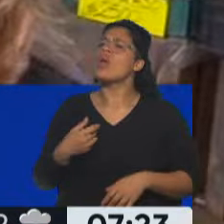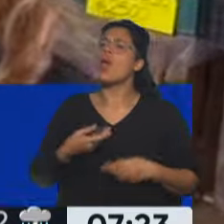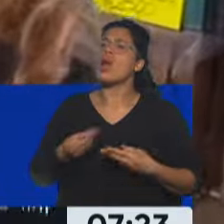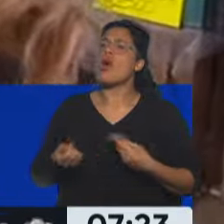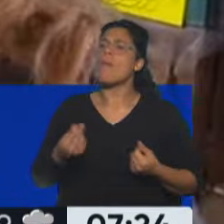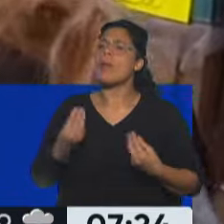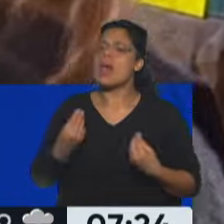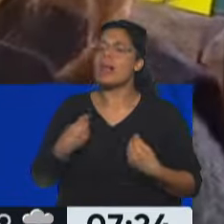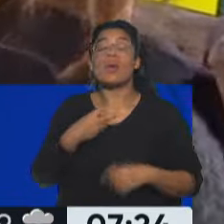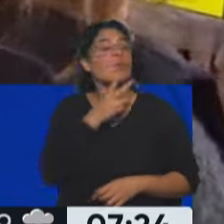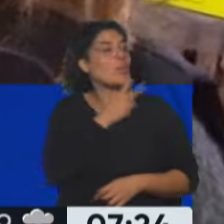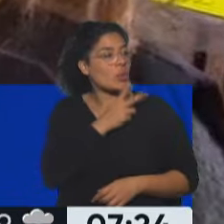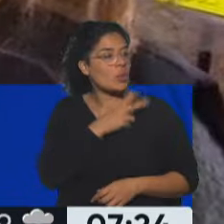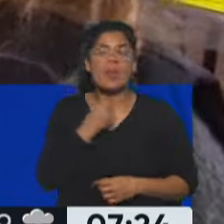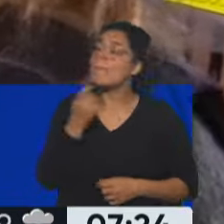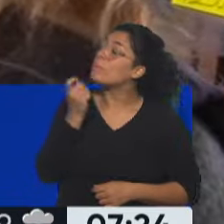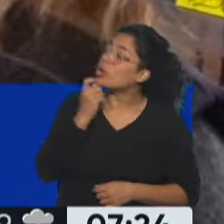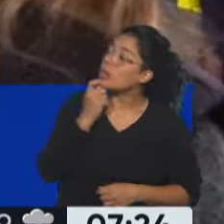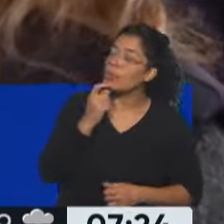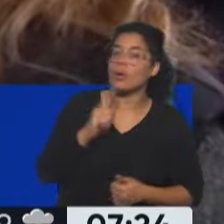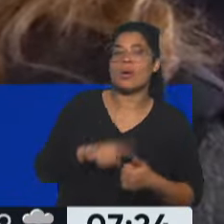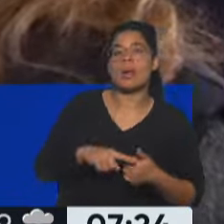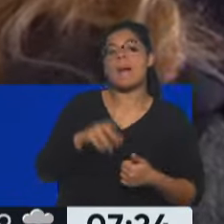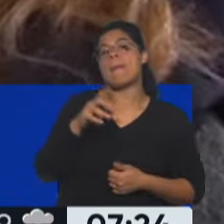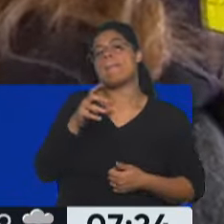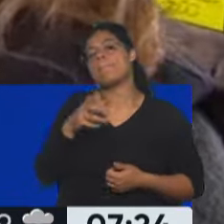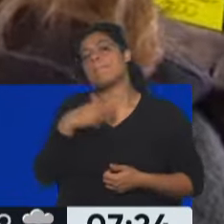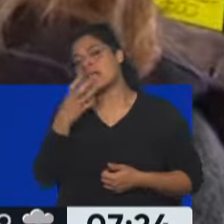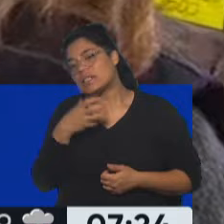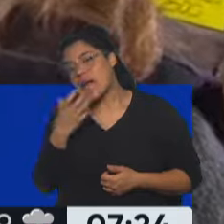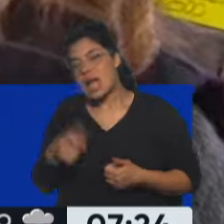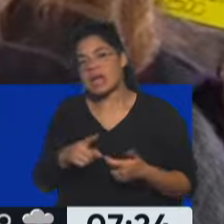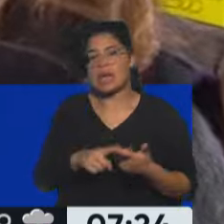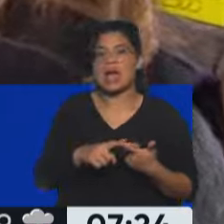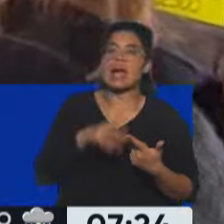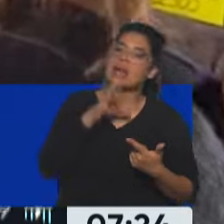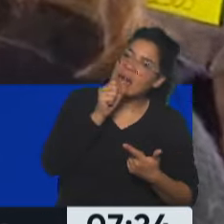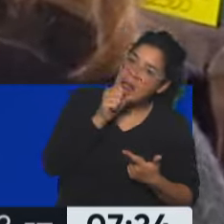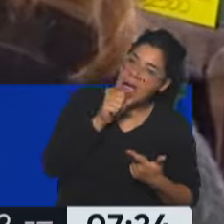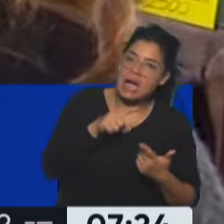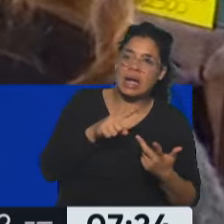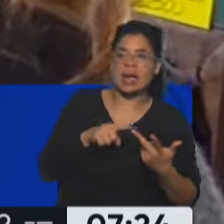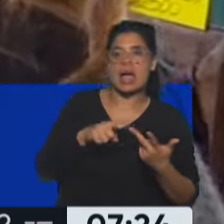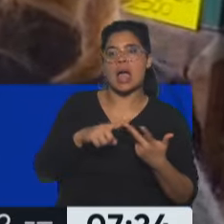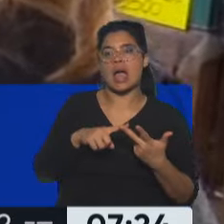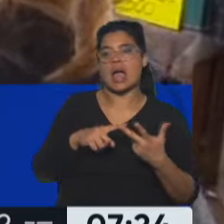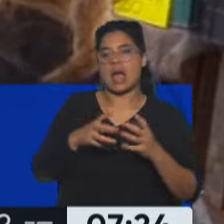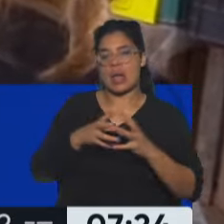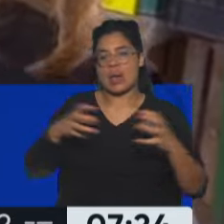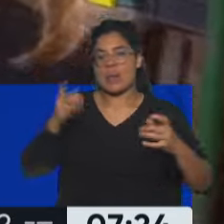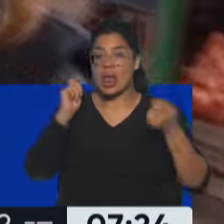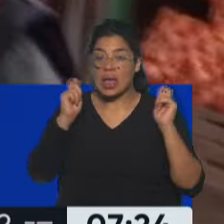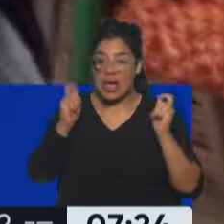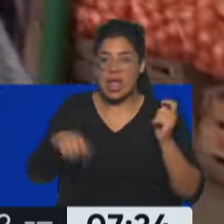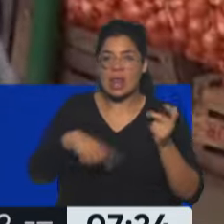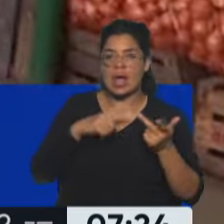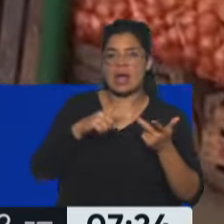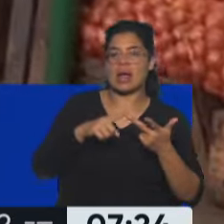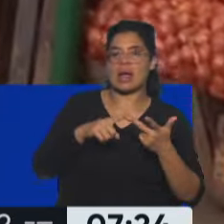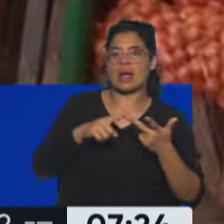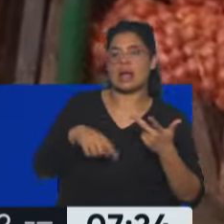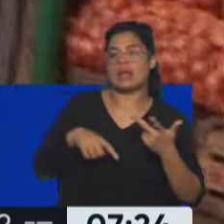¿qué ha elegido? Y manzana, naranja, verduras, berenjena, zapallito. ¿Qué se hace con la berenjena? Porque me parece que es la